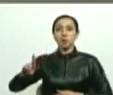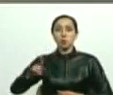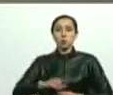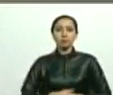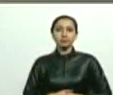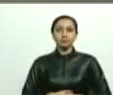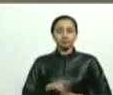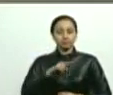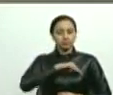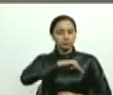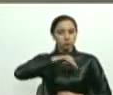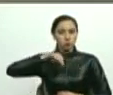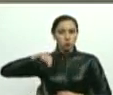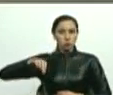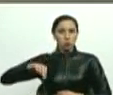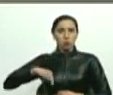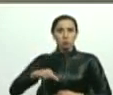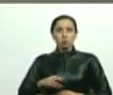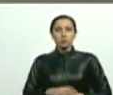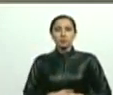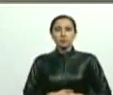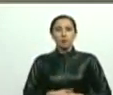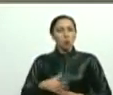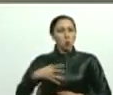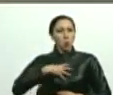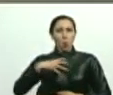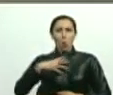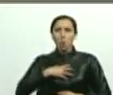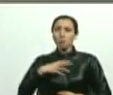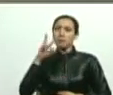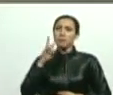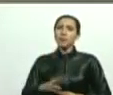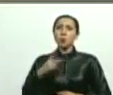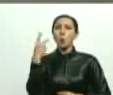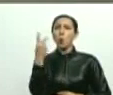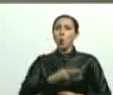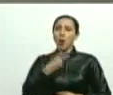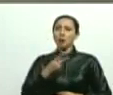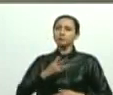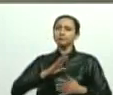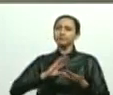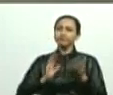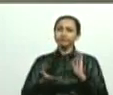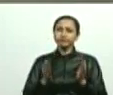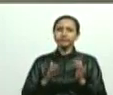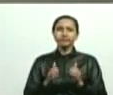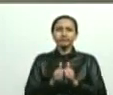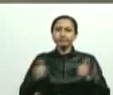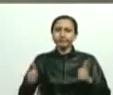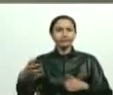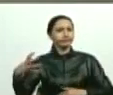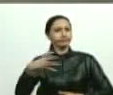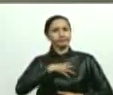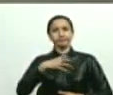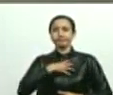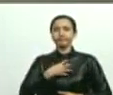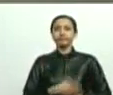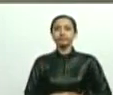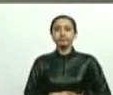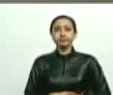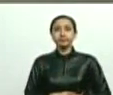Y nosotros no podemos concebir la política sin la ética, la honestidad